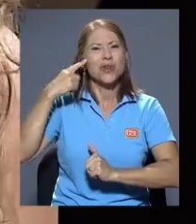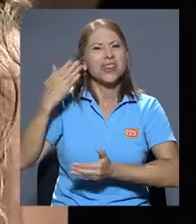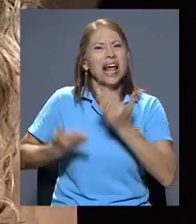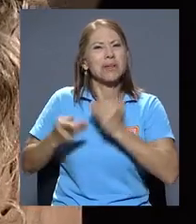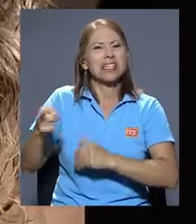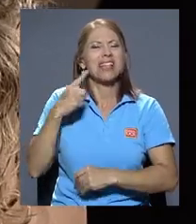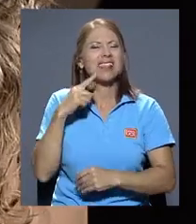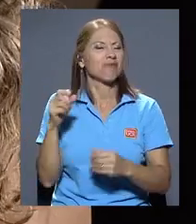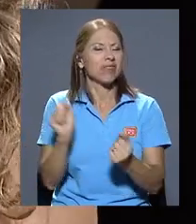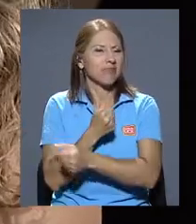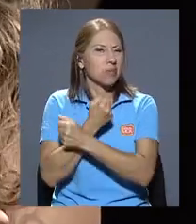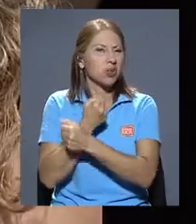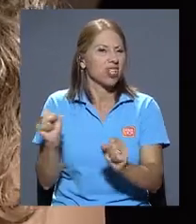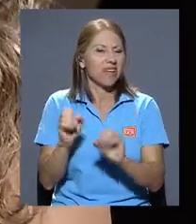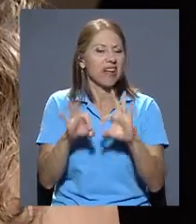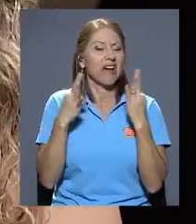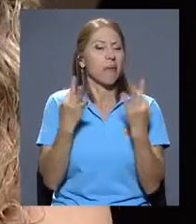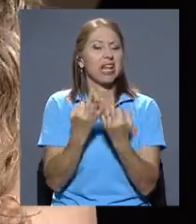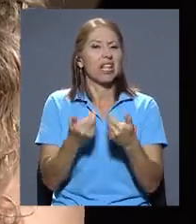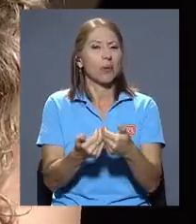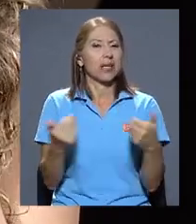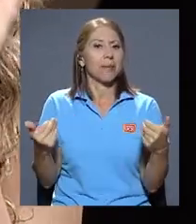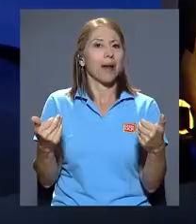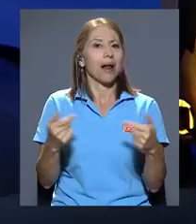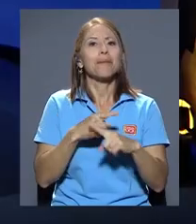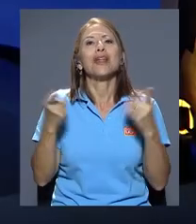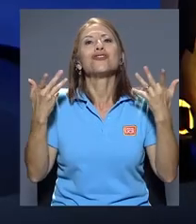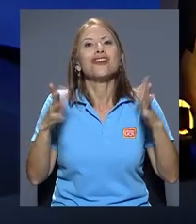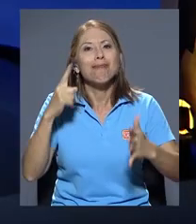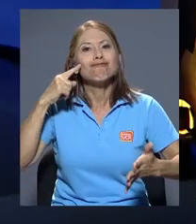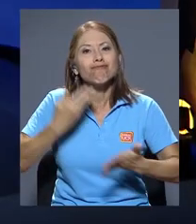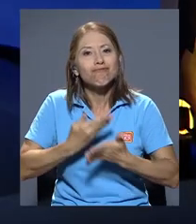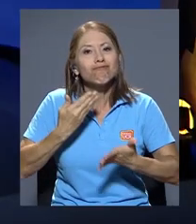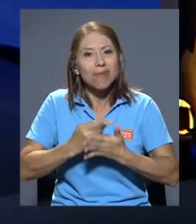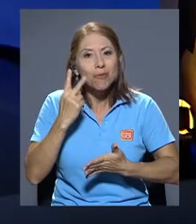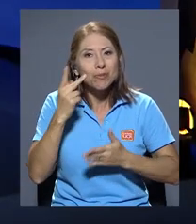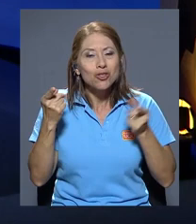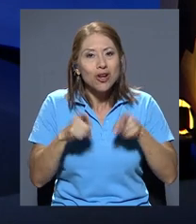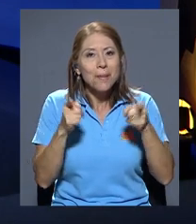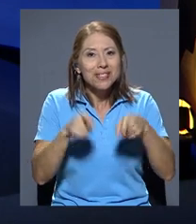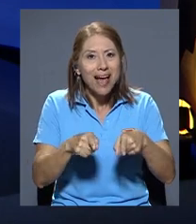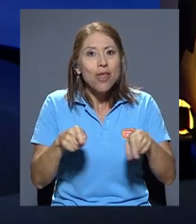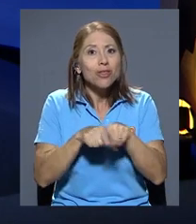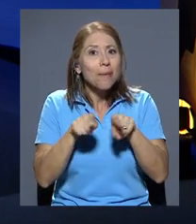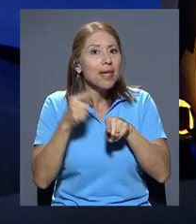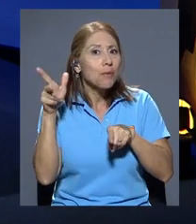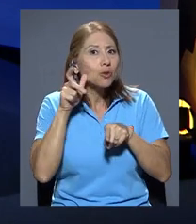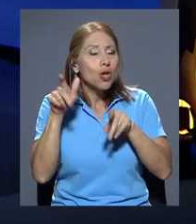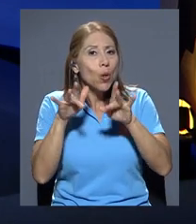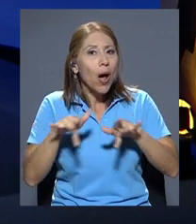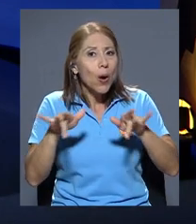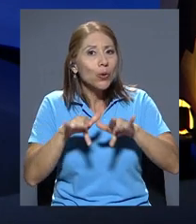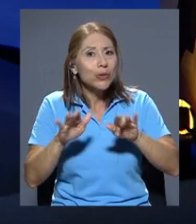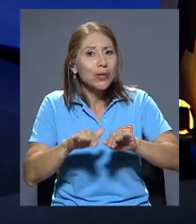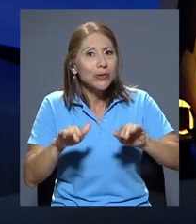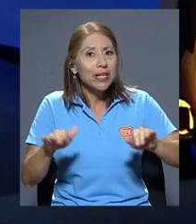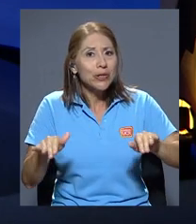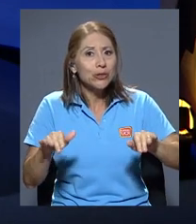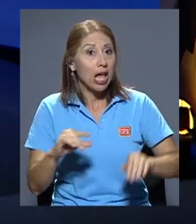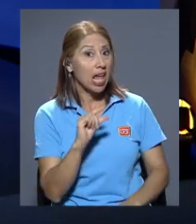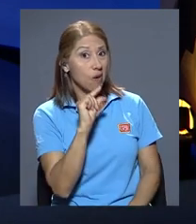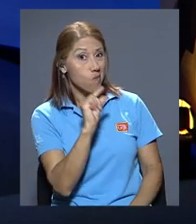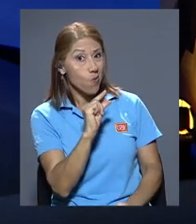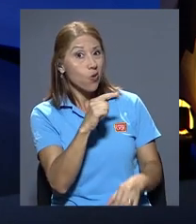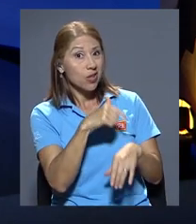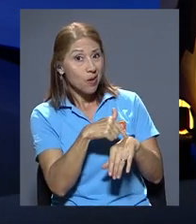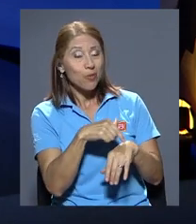Y ya hemos visto las cosas que han sucedido, y los audios de los niños. En muy poco tiempo. Exactamente. En muy poco tiempo, cosas que uno decía, no, eso